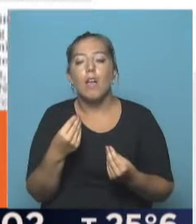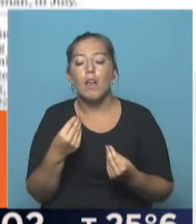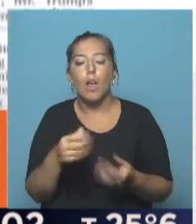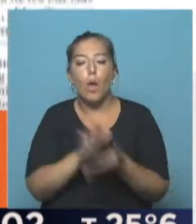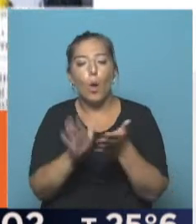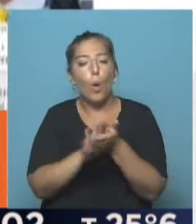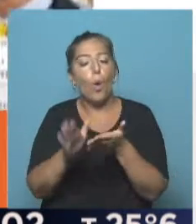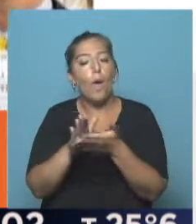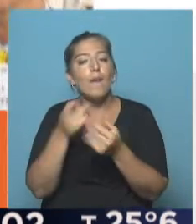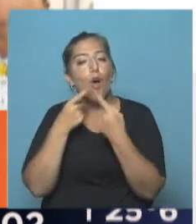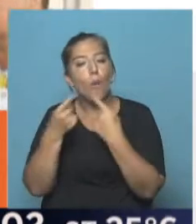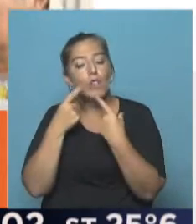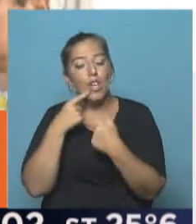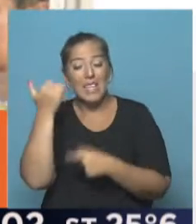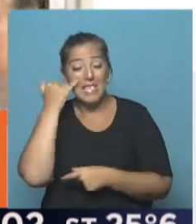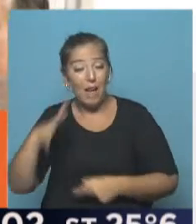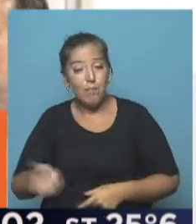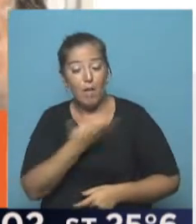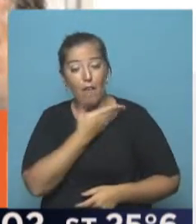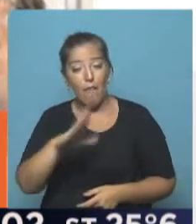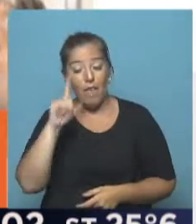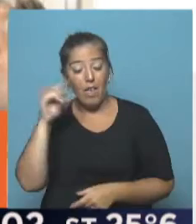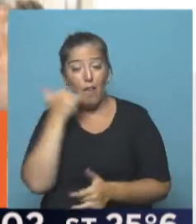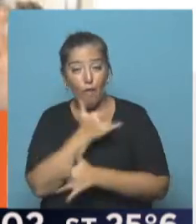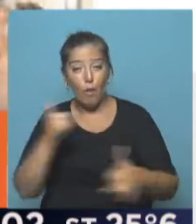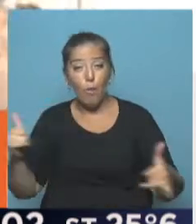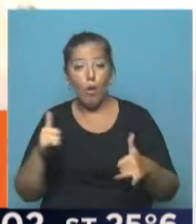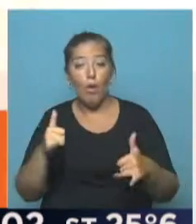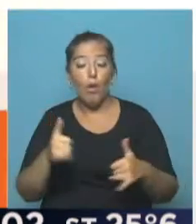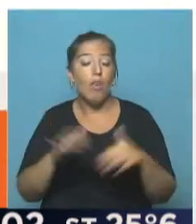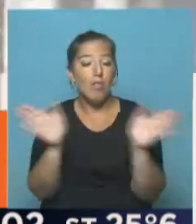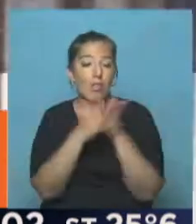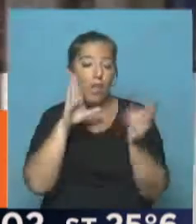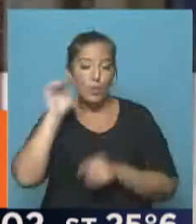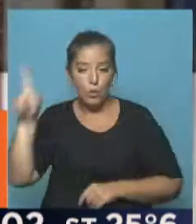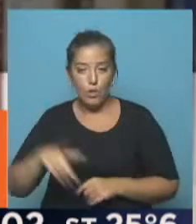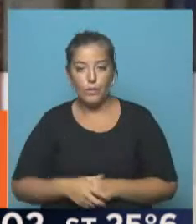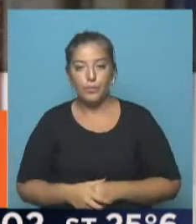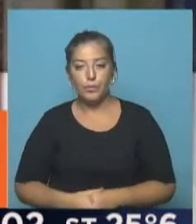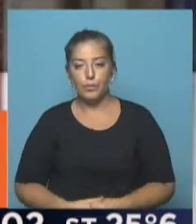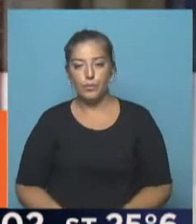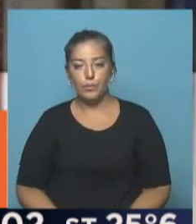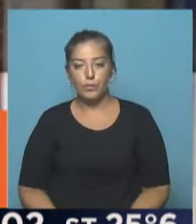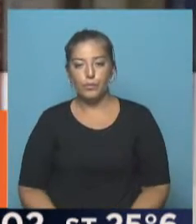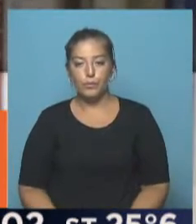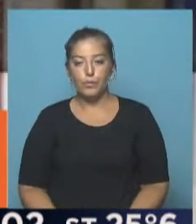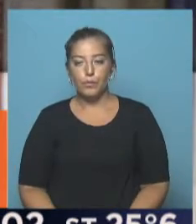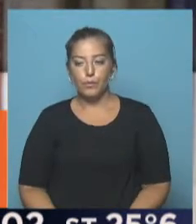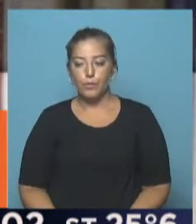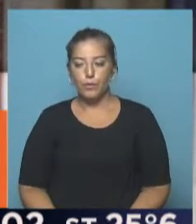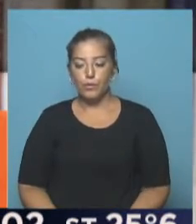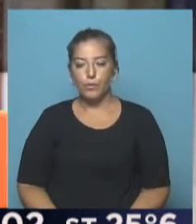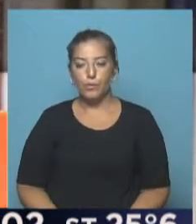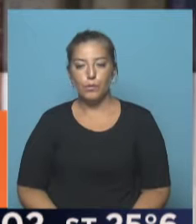escuchas que están en poder del FBI, sobre las que informó The New York Times. The press is going to continue to write about it, and people